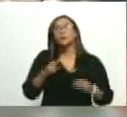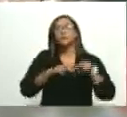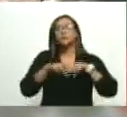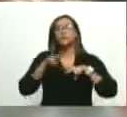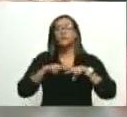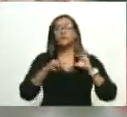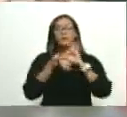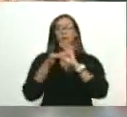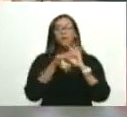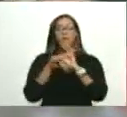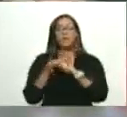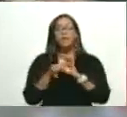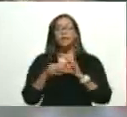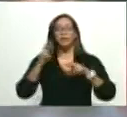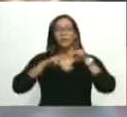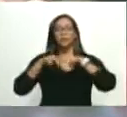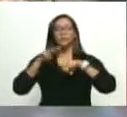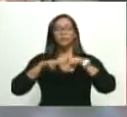unidad y construir